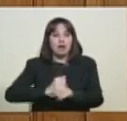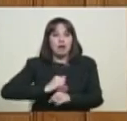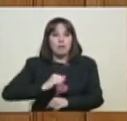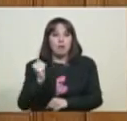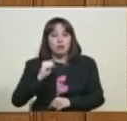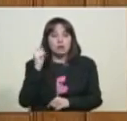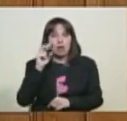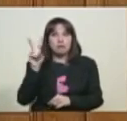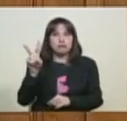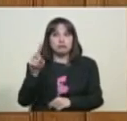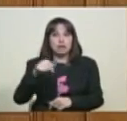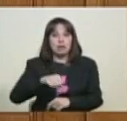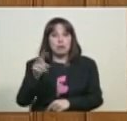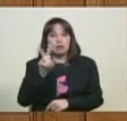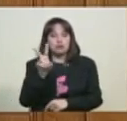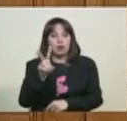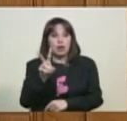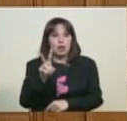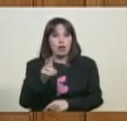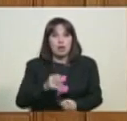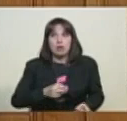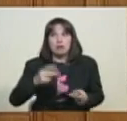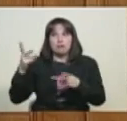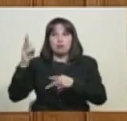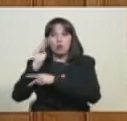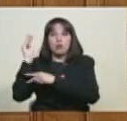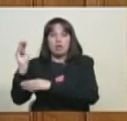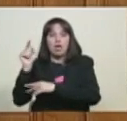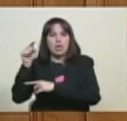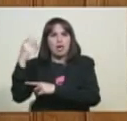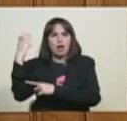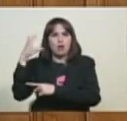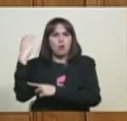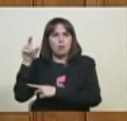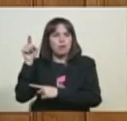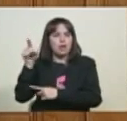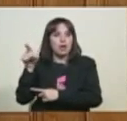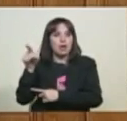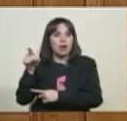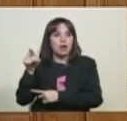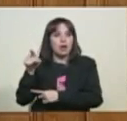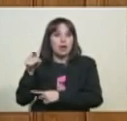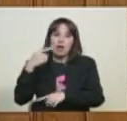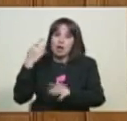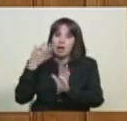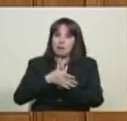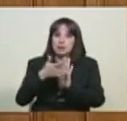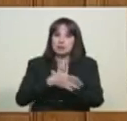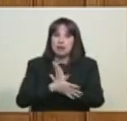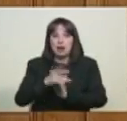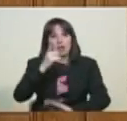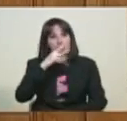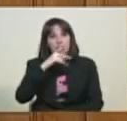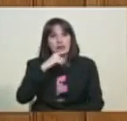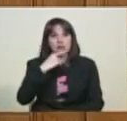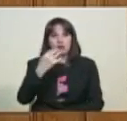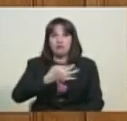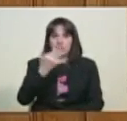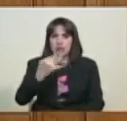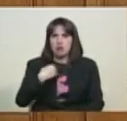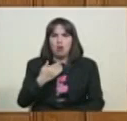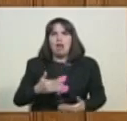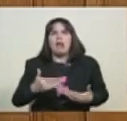al amparo de los grupos oligárquicos de allá. A pesar de las declaraciones, yo no he